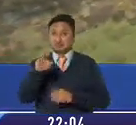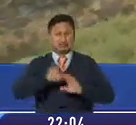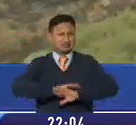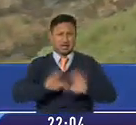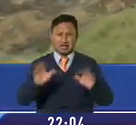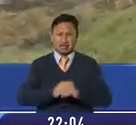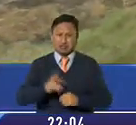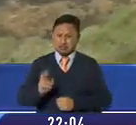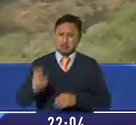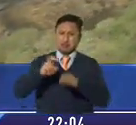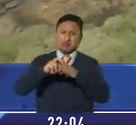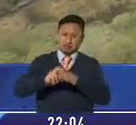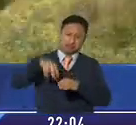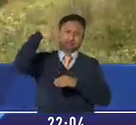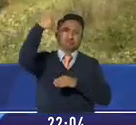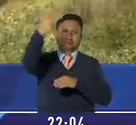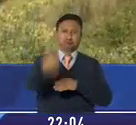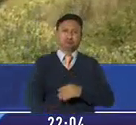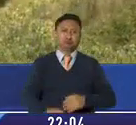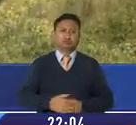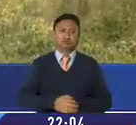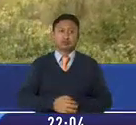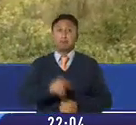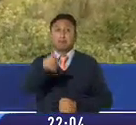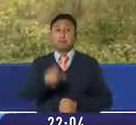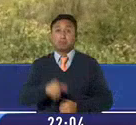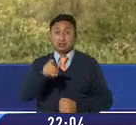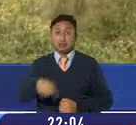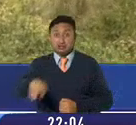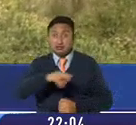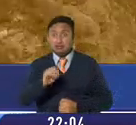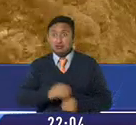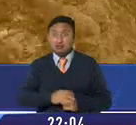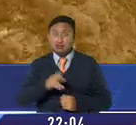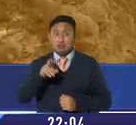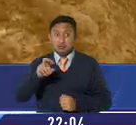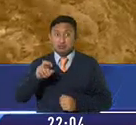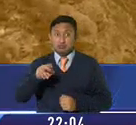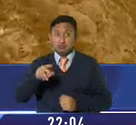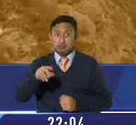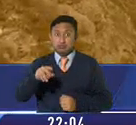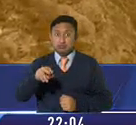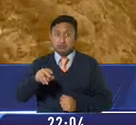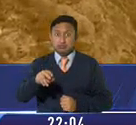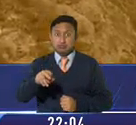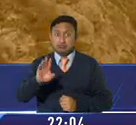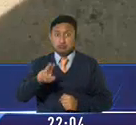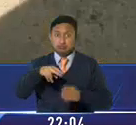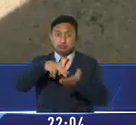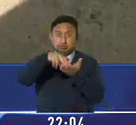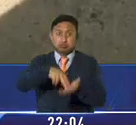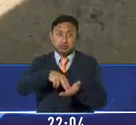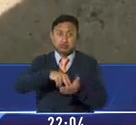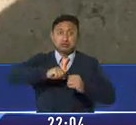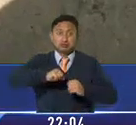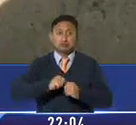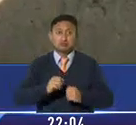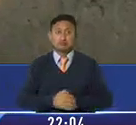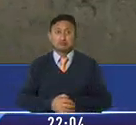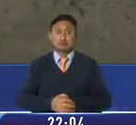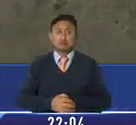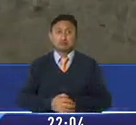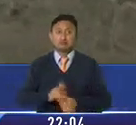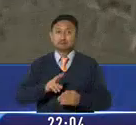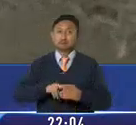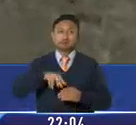se lanzó al fondo de la quebrada. Los ocupantes de la vía reportaron que observaron que caminaba, llegó a un punto, se arrimó a la baranda